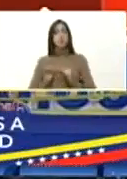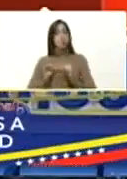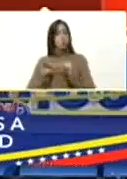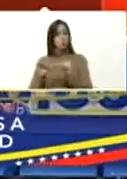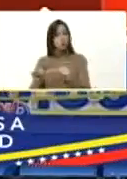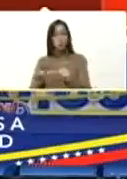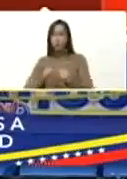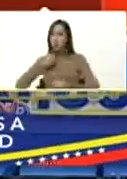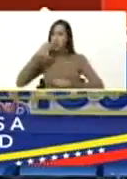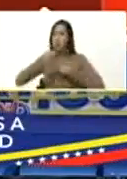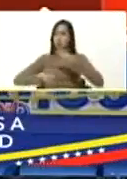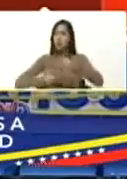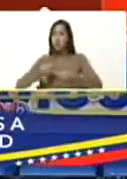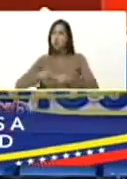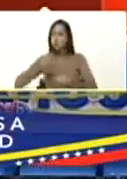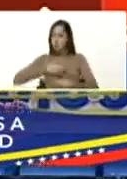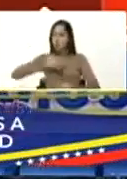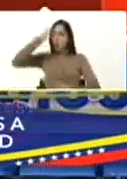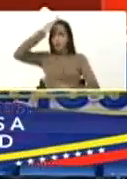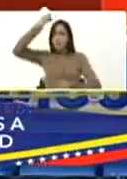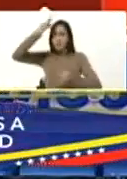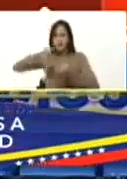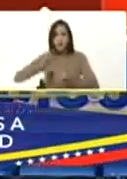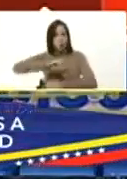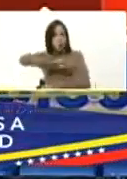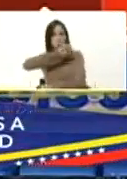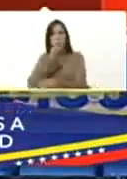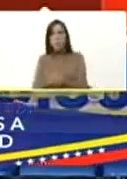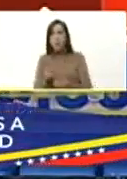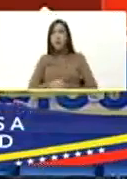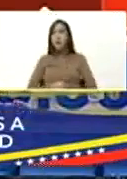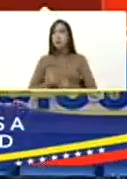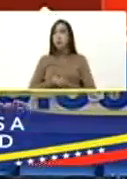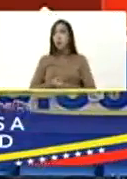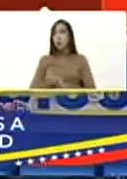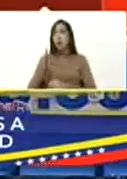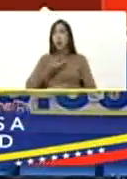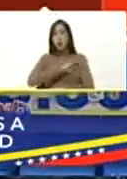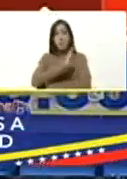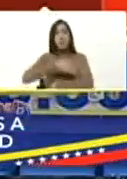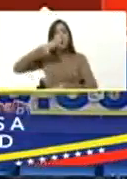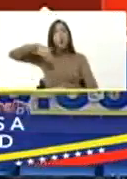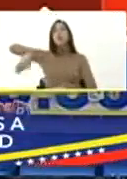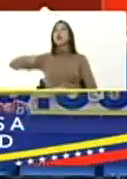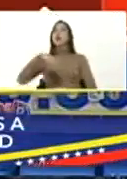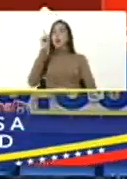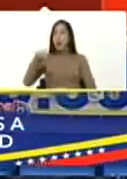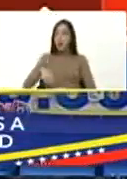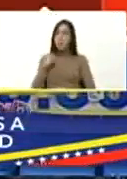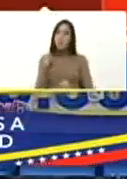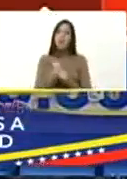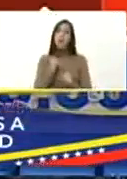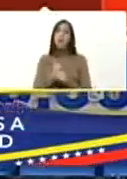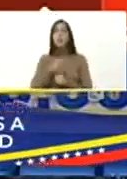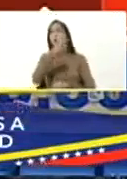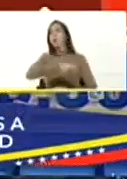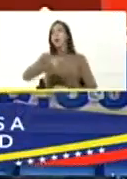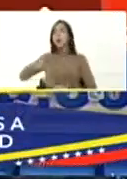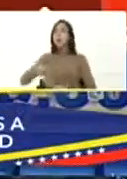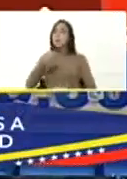seguir construyendo. Tengo una fe absoluta en el poder popular, en el trabajo de la gente